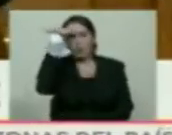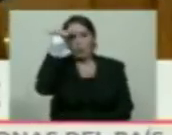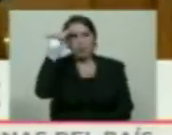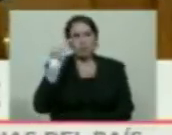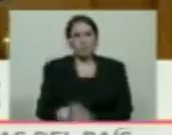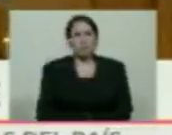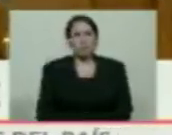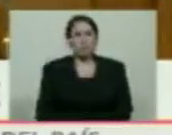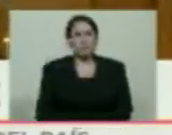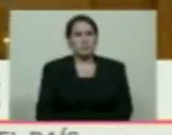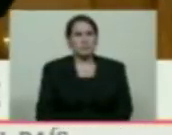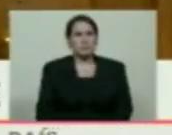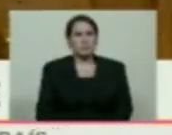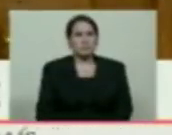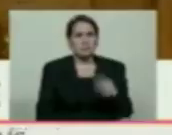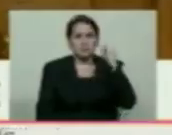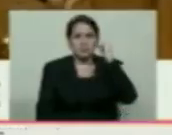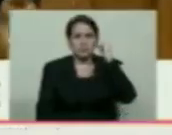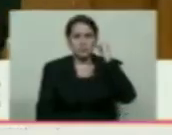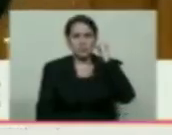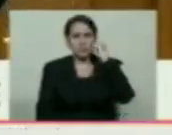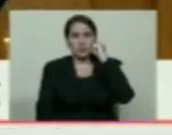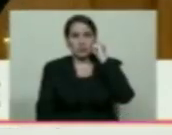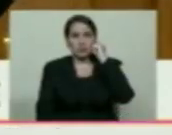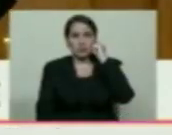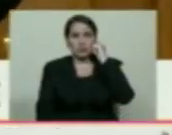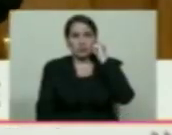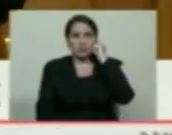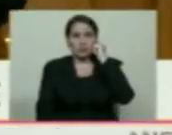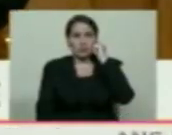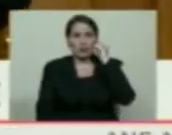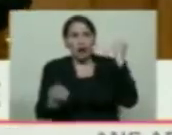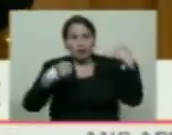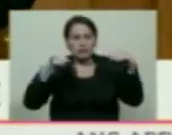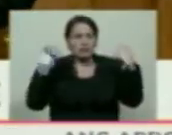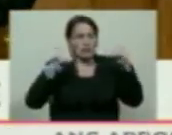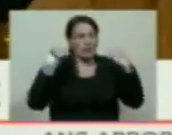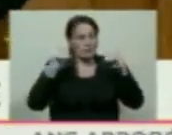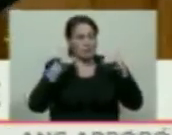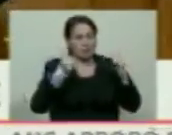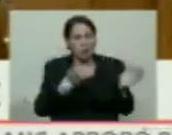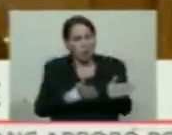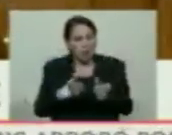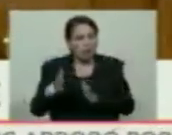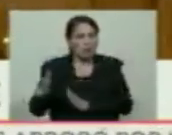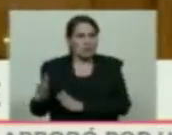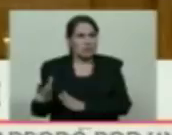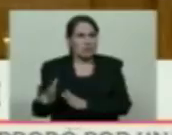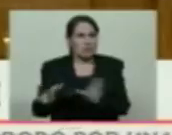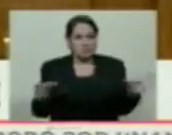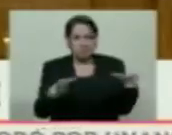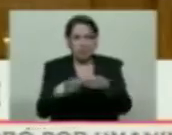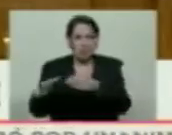a Yaracuy, el estado de Yaracuy, y fuimos a un entrenamiento y organización de las Unidades Populares de